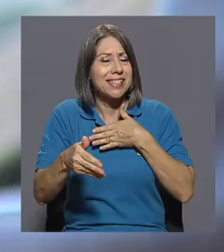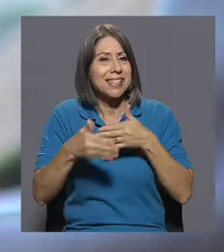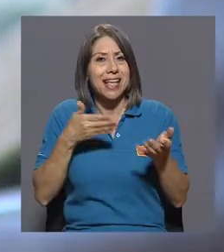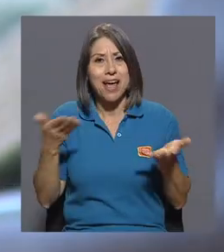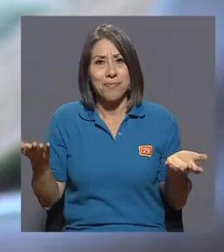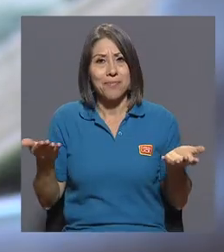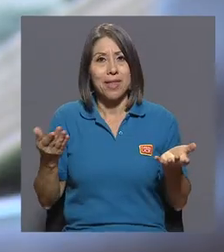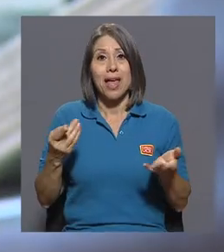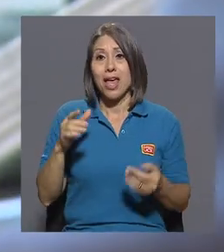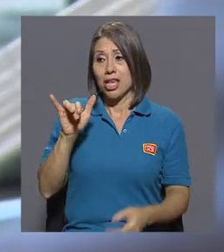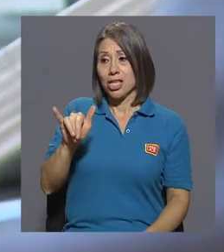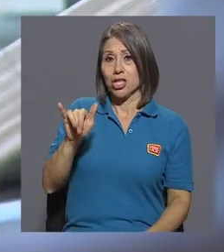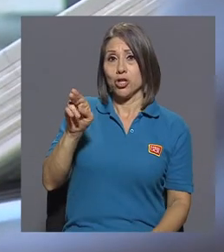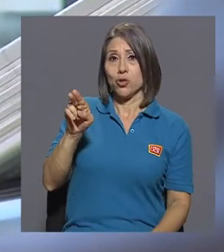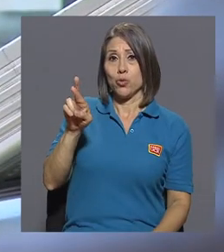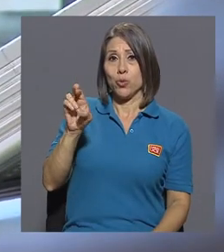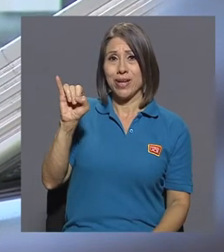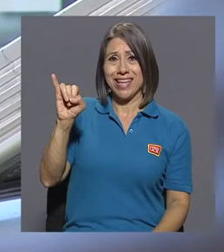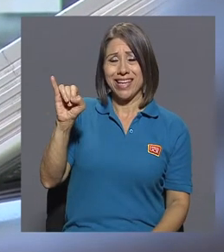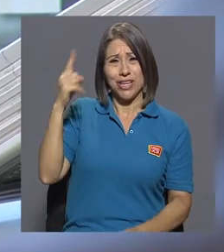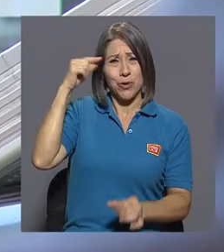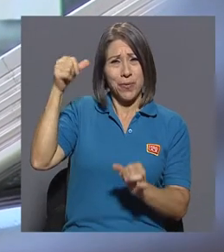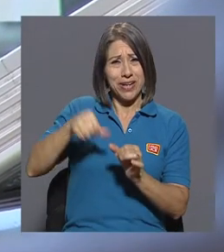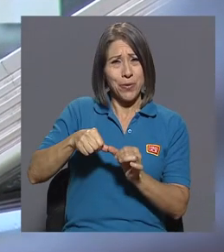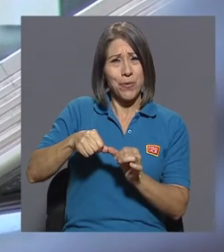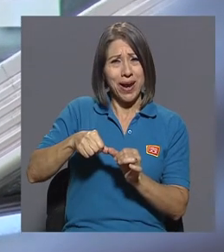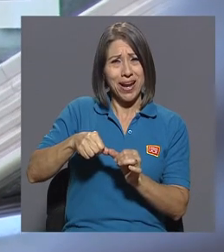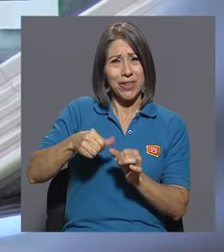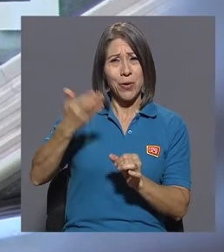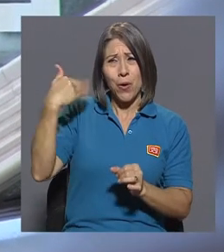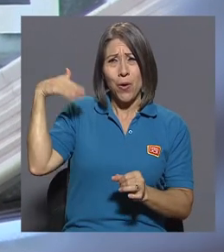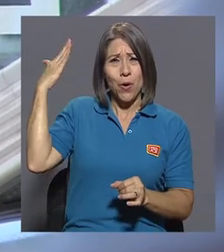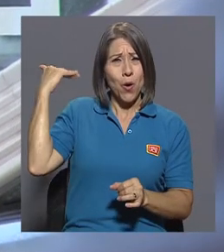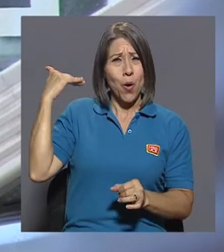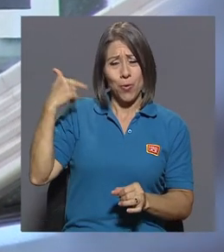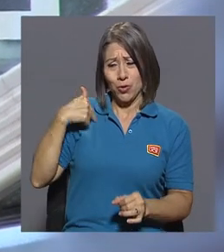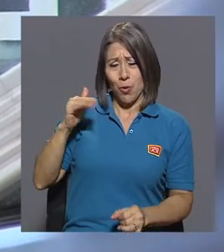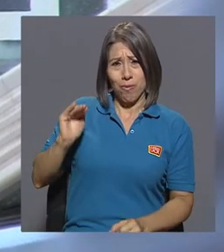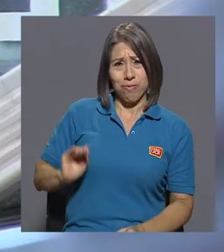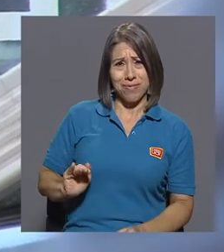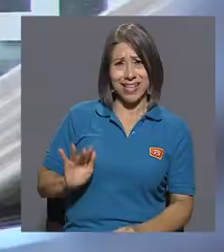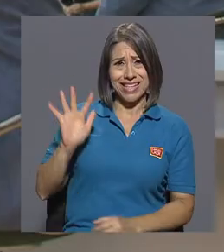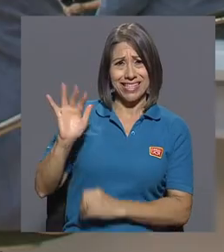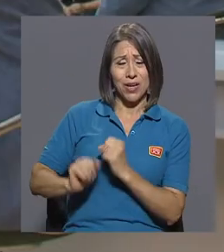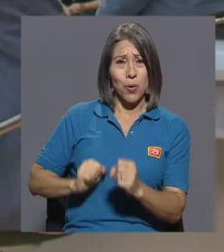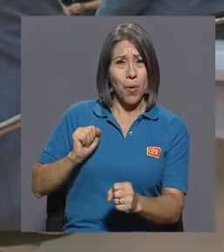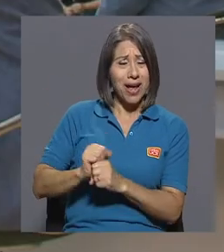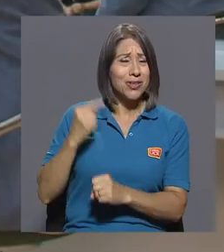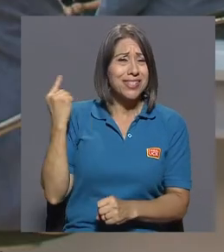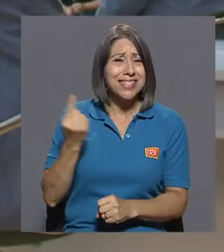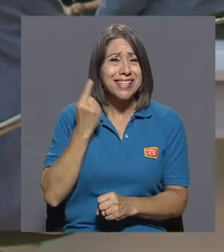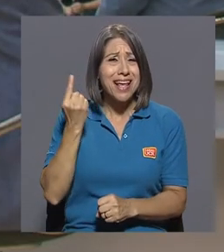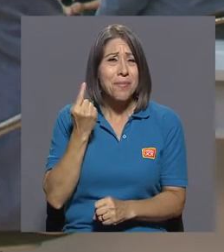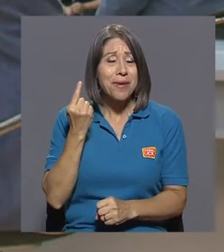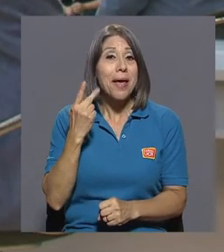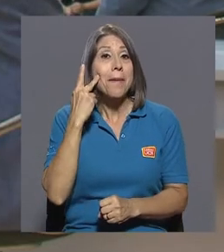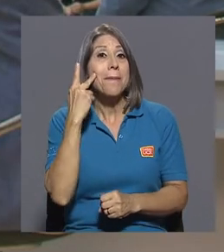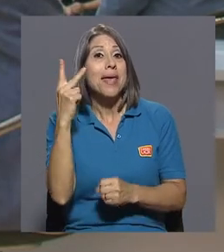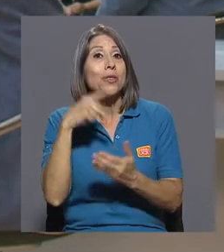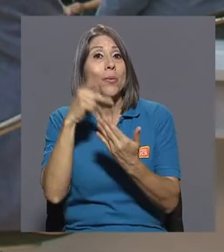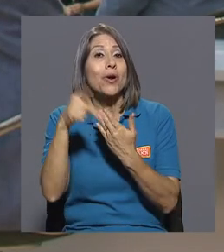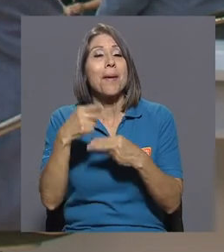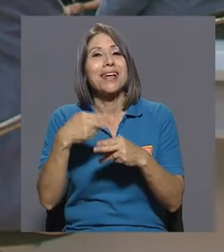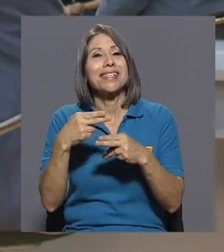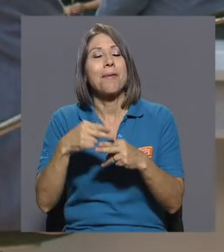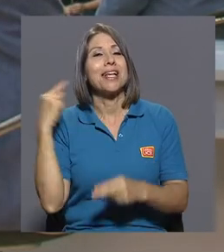Yuri me recuerdo desde como 5 años estando en la sala, viendo siempre en domingo con mi familia, viendo a Yuri. Entonces, haberla maquillado y